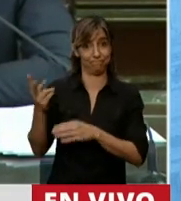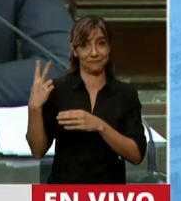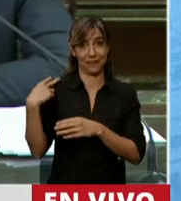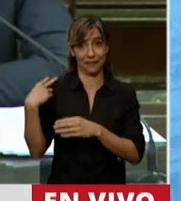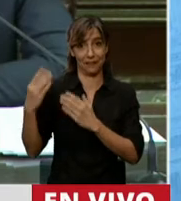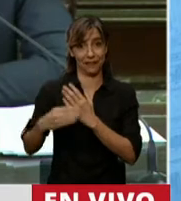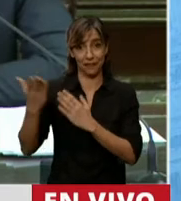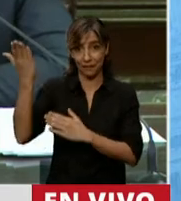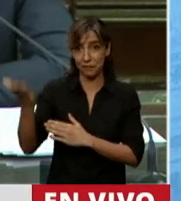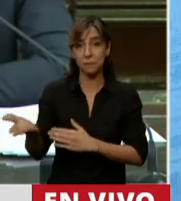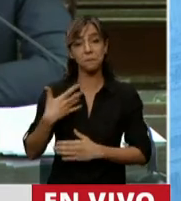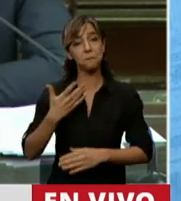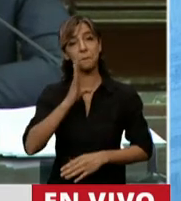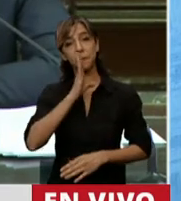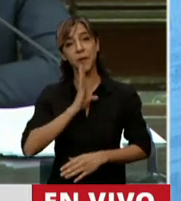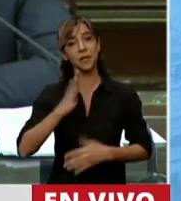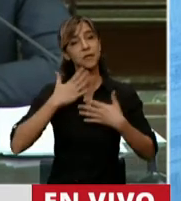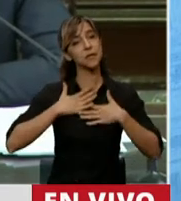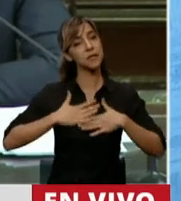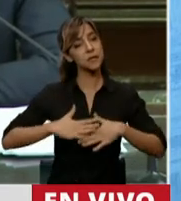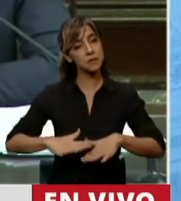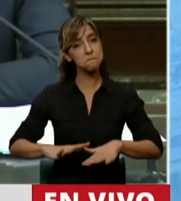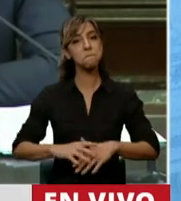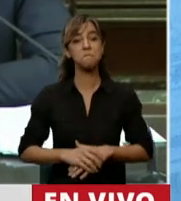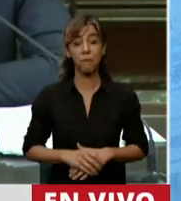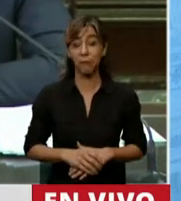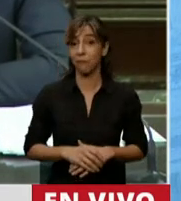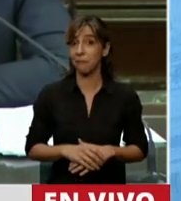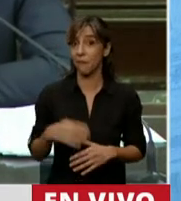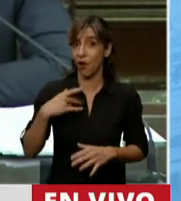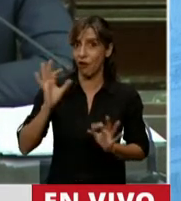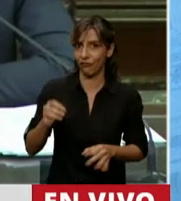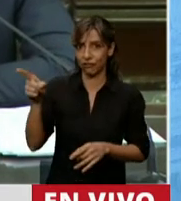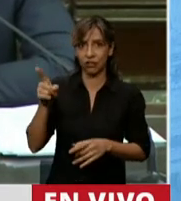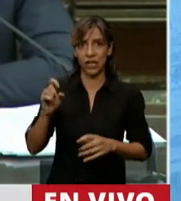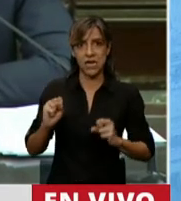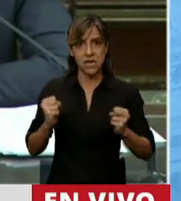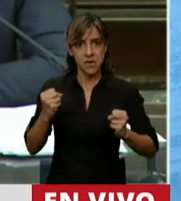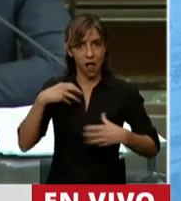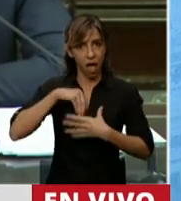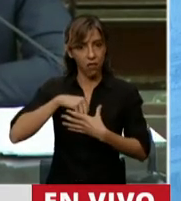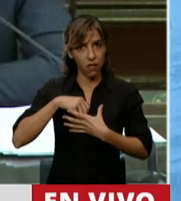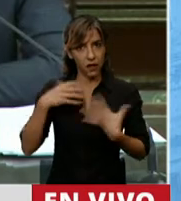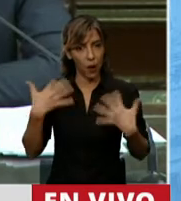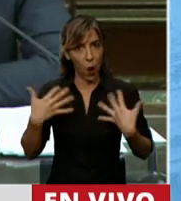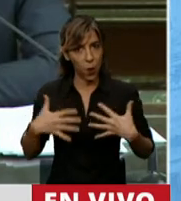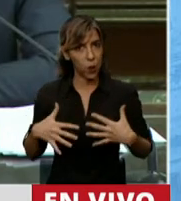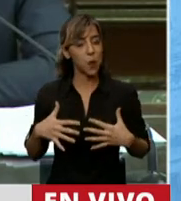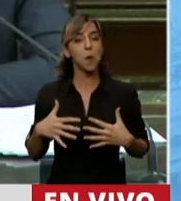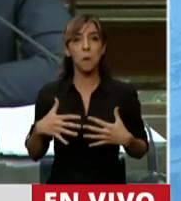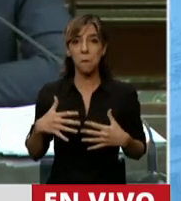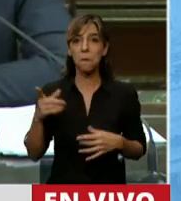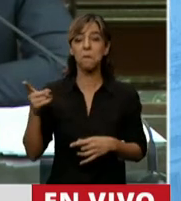en política a uno también le hierve la sangre y hay que tener templanza y hay que tener la capacidad de